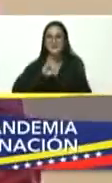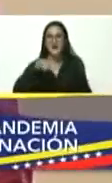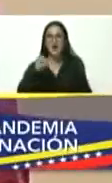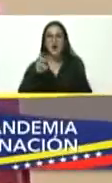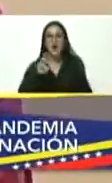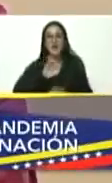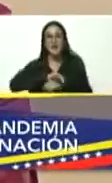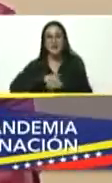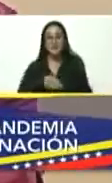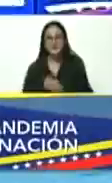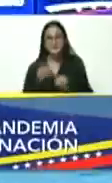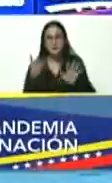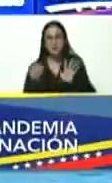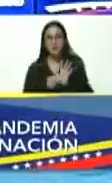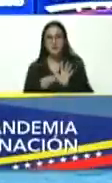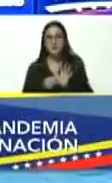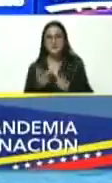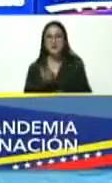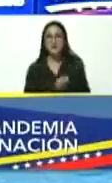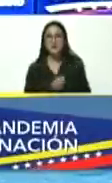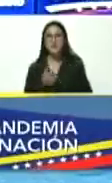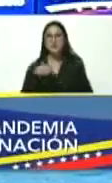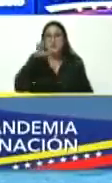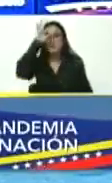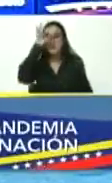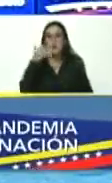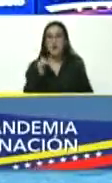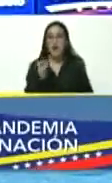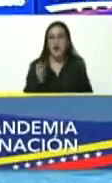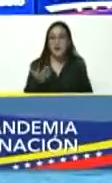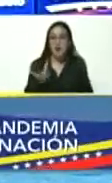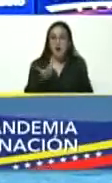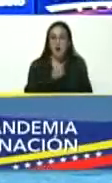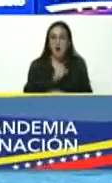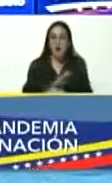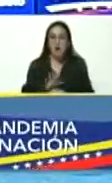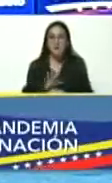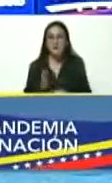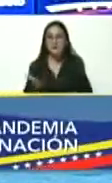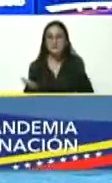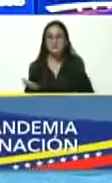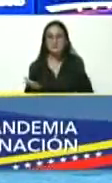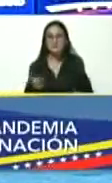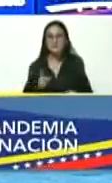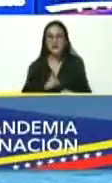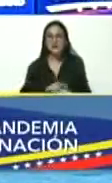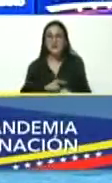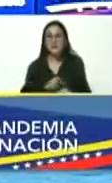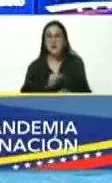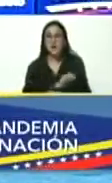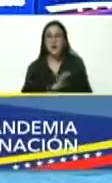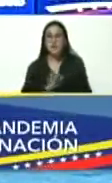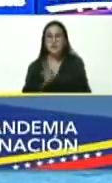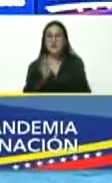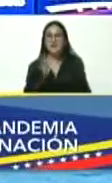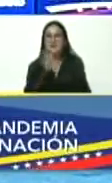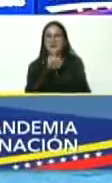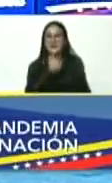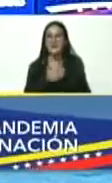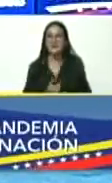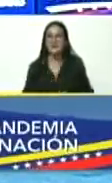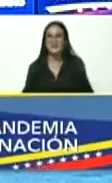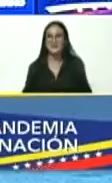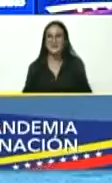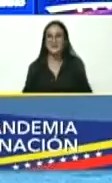veces ya no sabe cuando tiene kobe o cuando no tiene es más el tiempo que tiene cobit que cuando no lo tiene